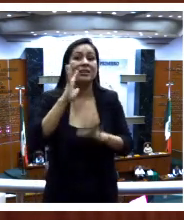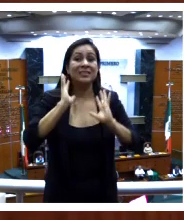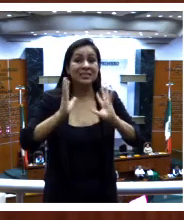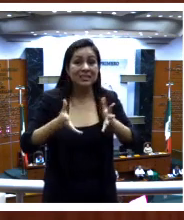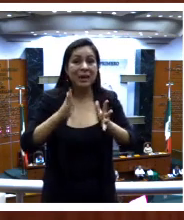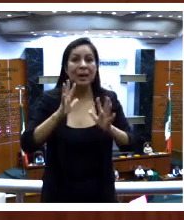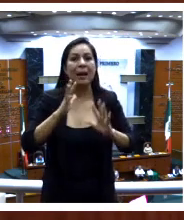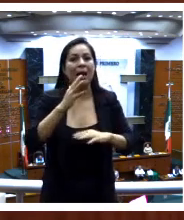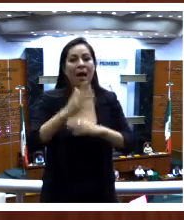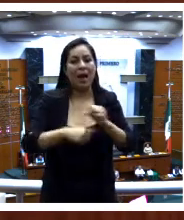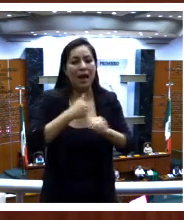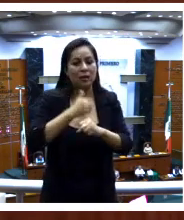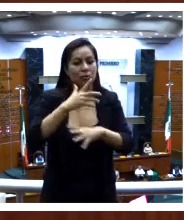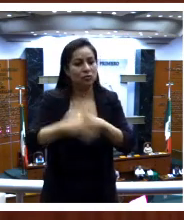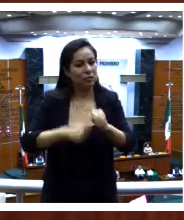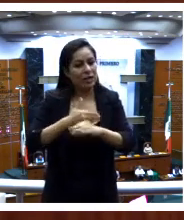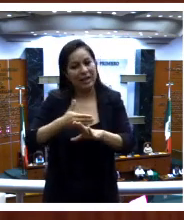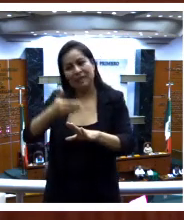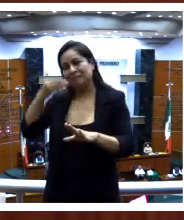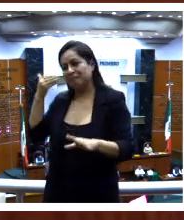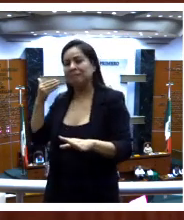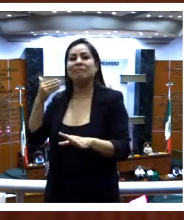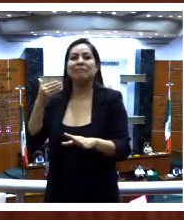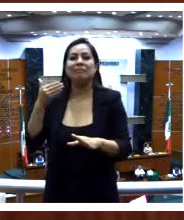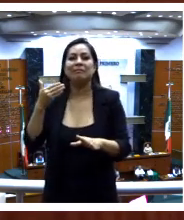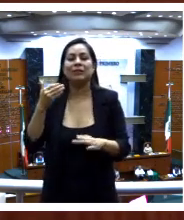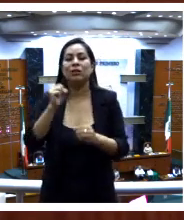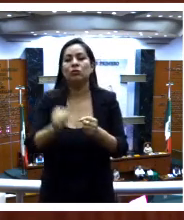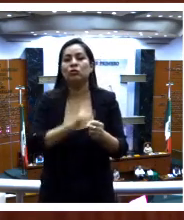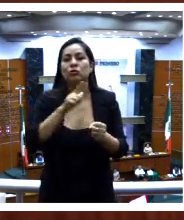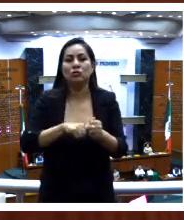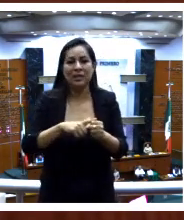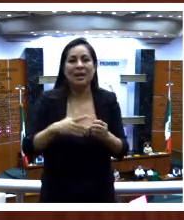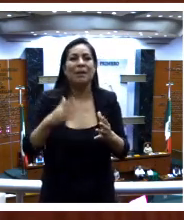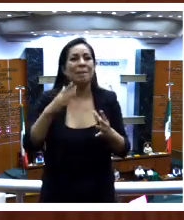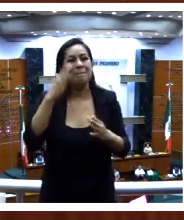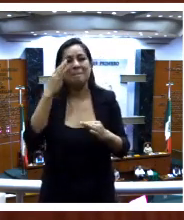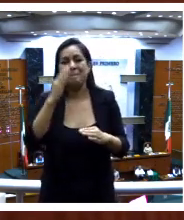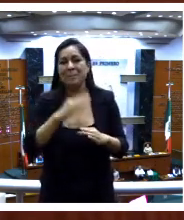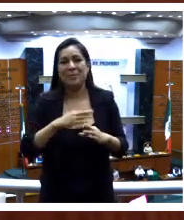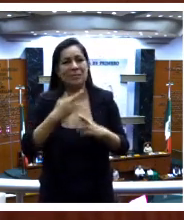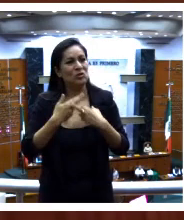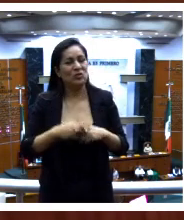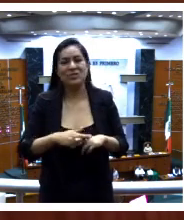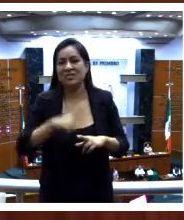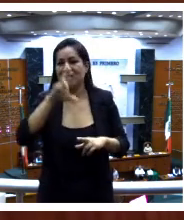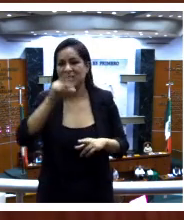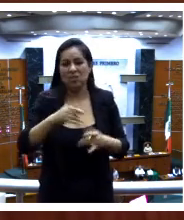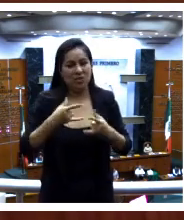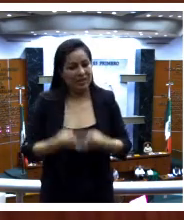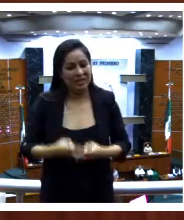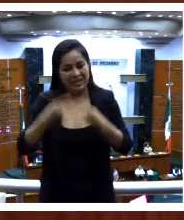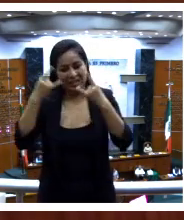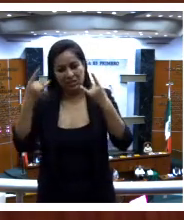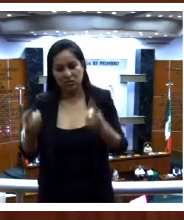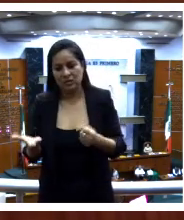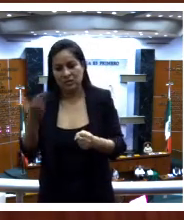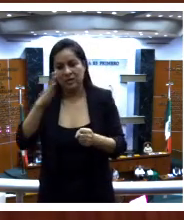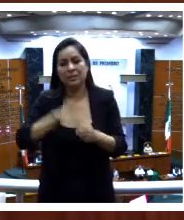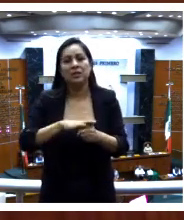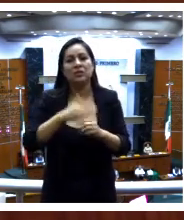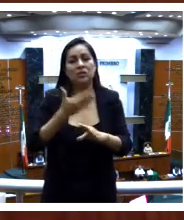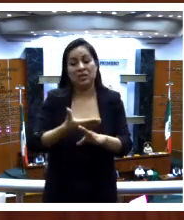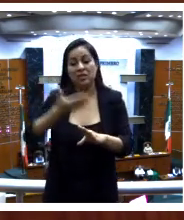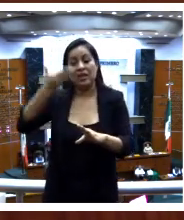ya varias décadas, condiciones socioeconómicas insuficientes históricamente desde